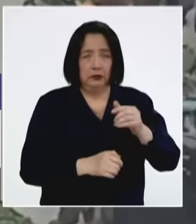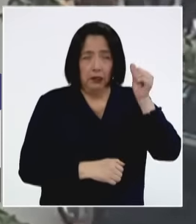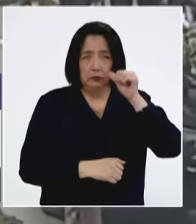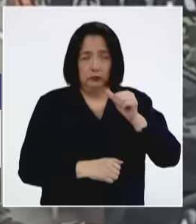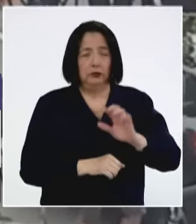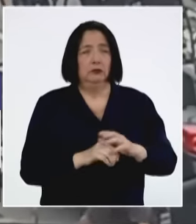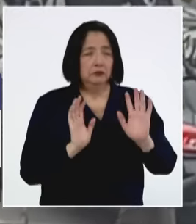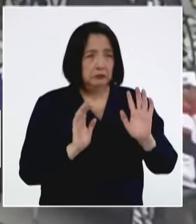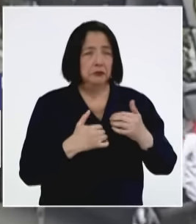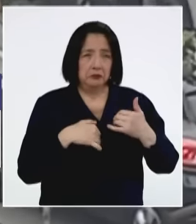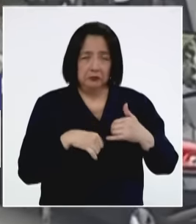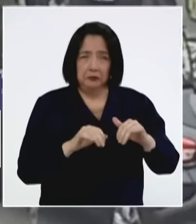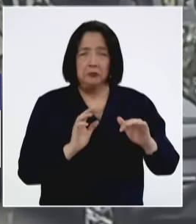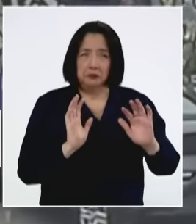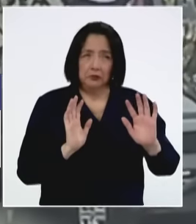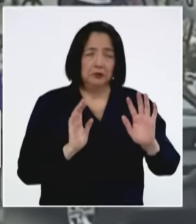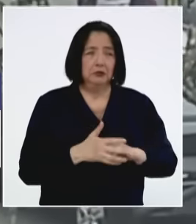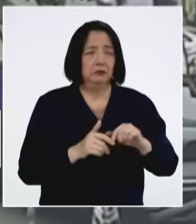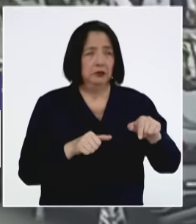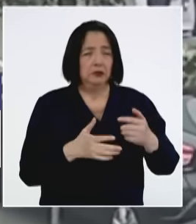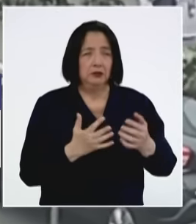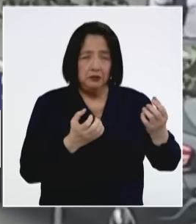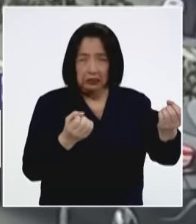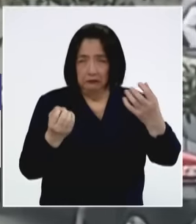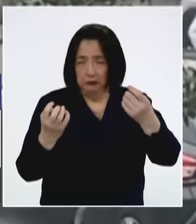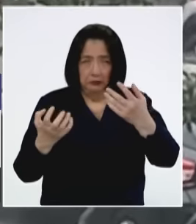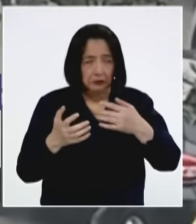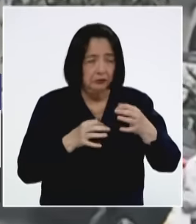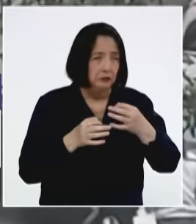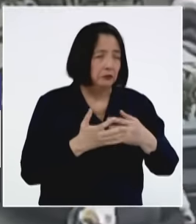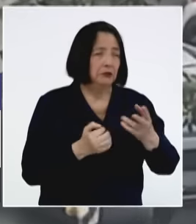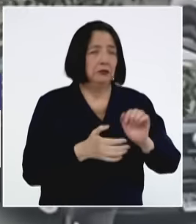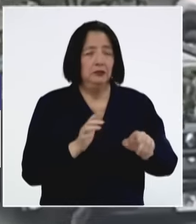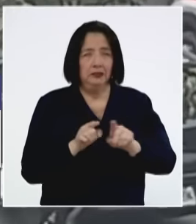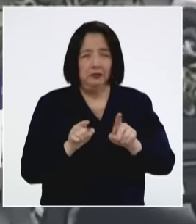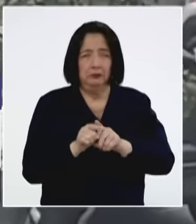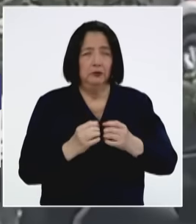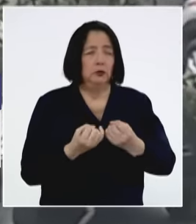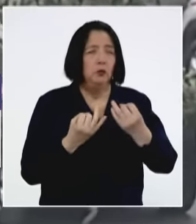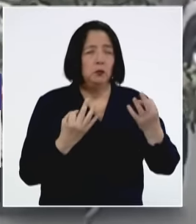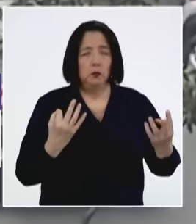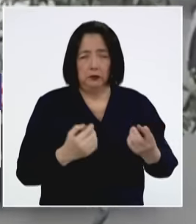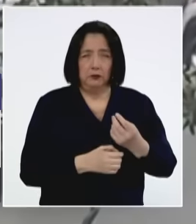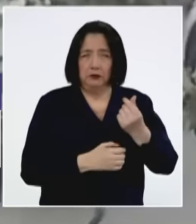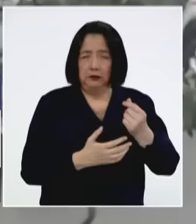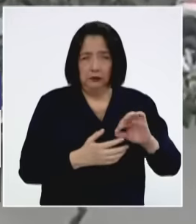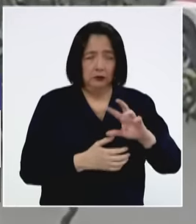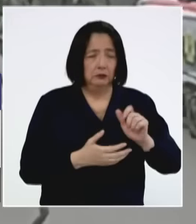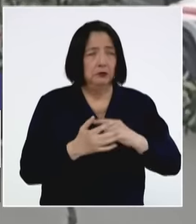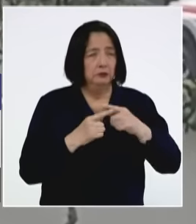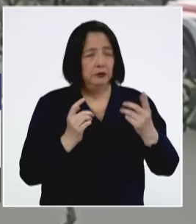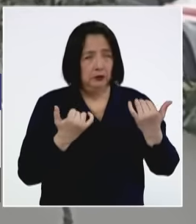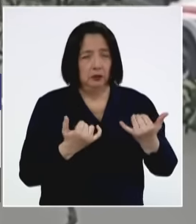Agustino. Todavía continuamos actualizando todos estos detalles, incluyendo también la cantidad que se han llevado los sujetos, pero